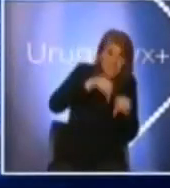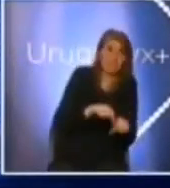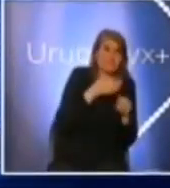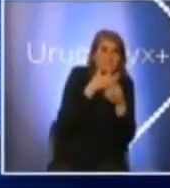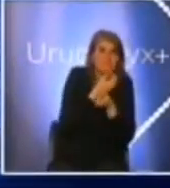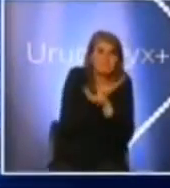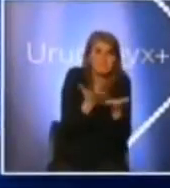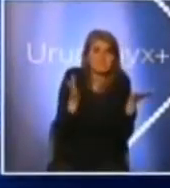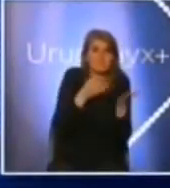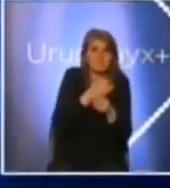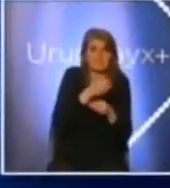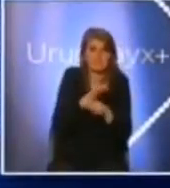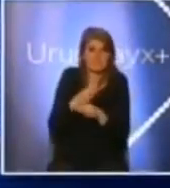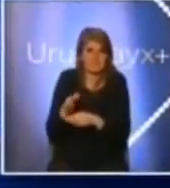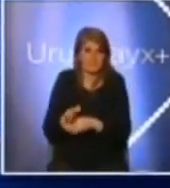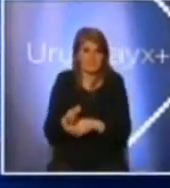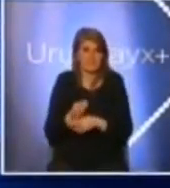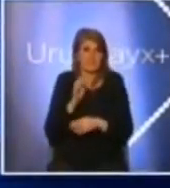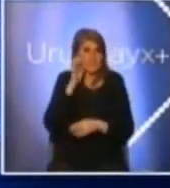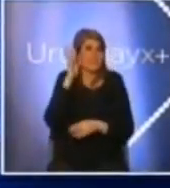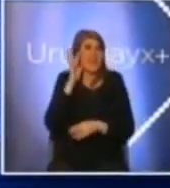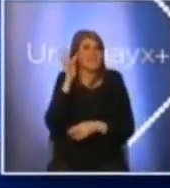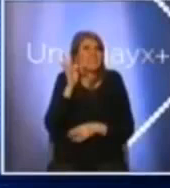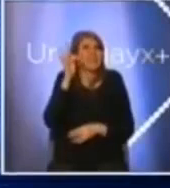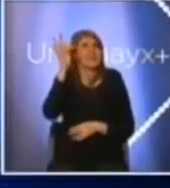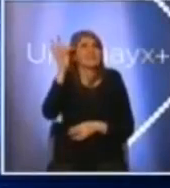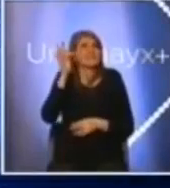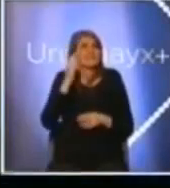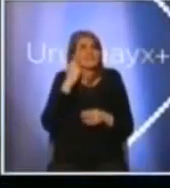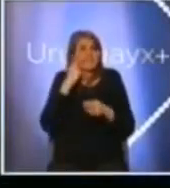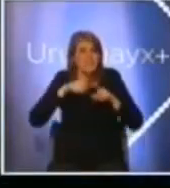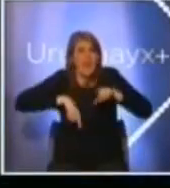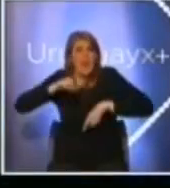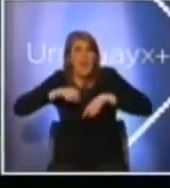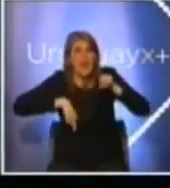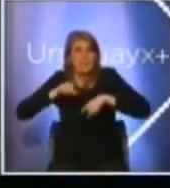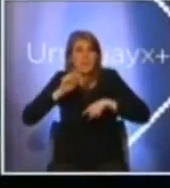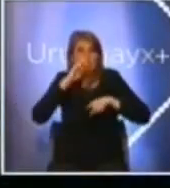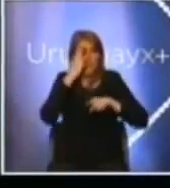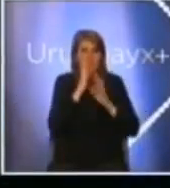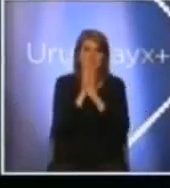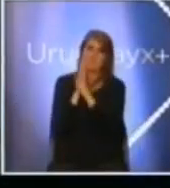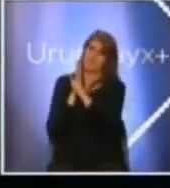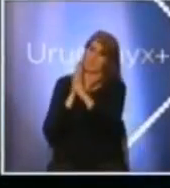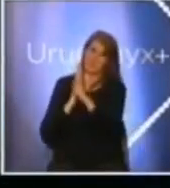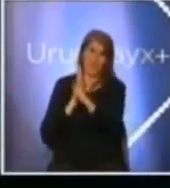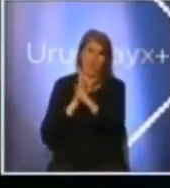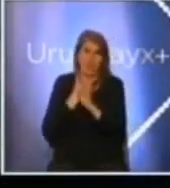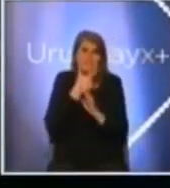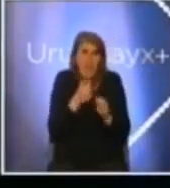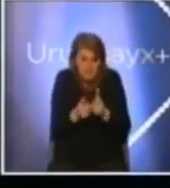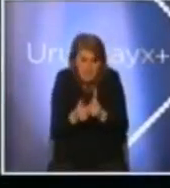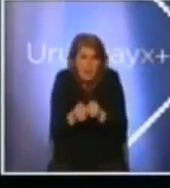en la correcta definición de este término. Visualicemos a todos los uruguayos iniciando un trámite o realizando un pago a través de su celular